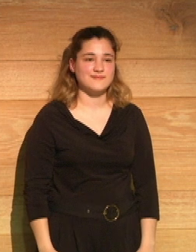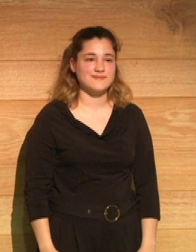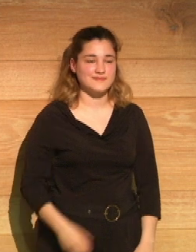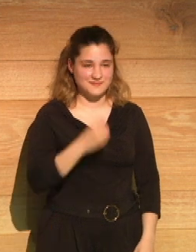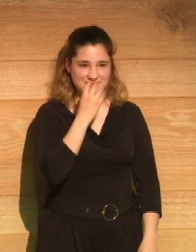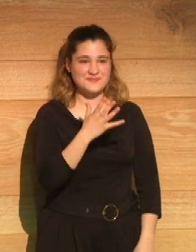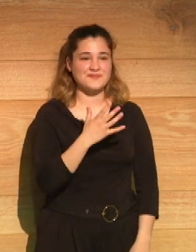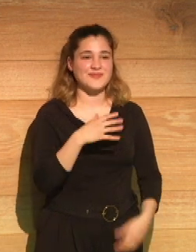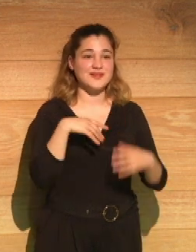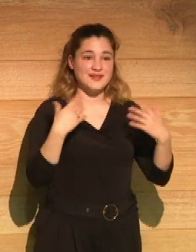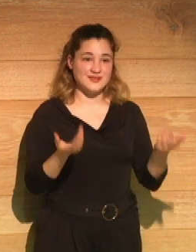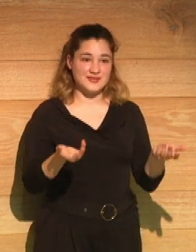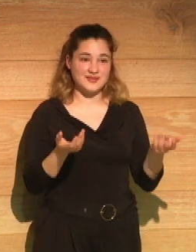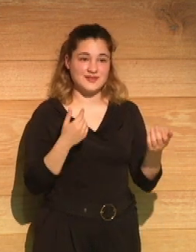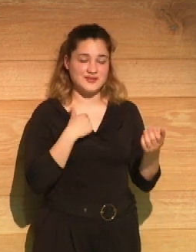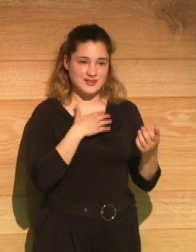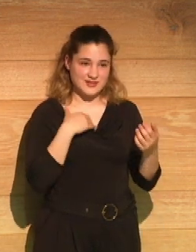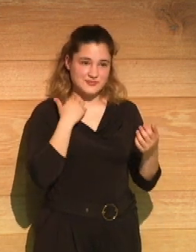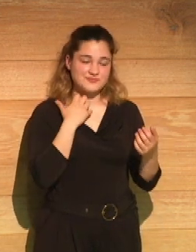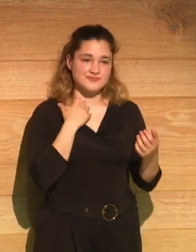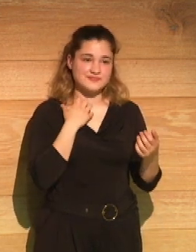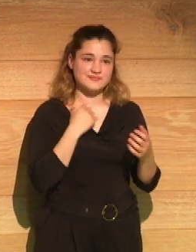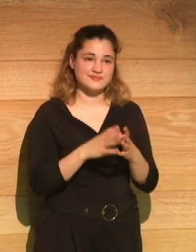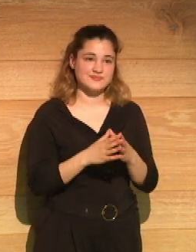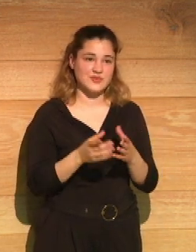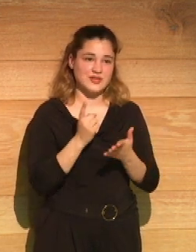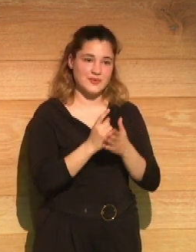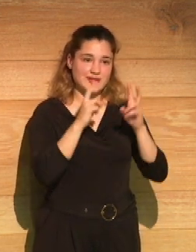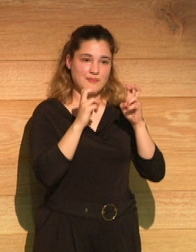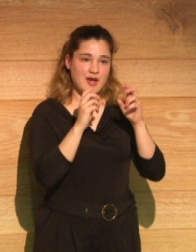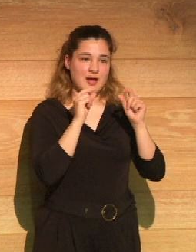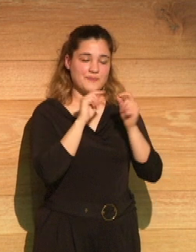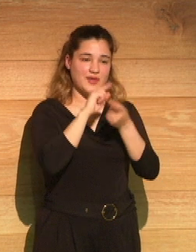Muy bien. Entonces, aquí quisiera regresar a la fuerza de cambio